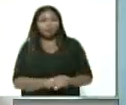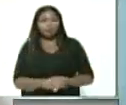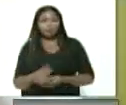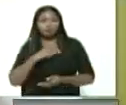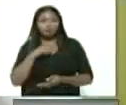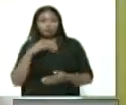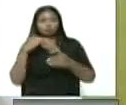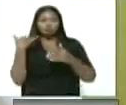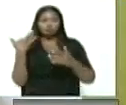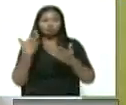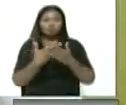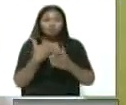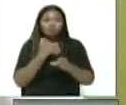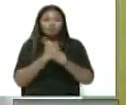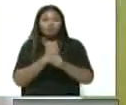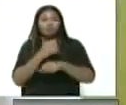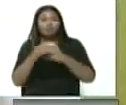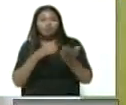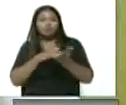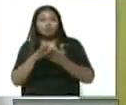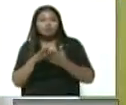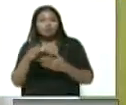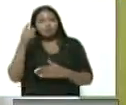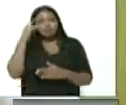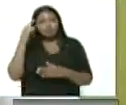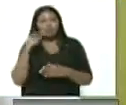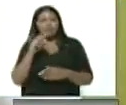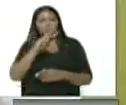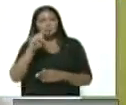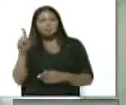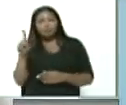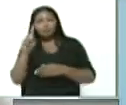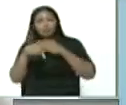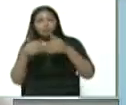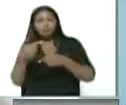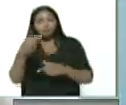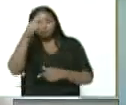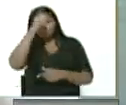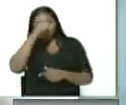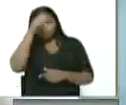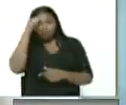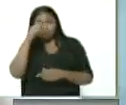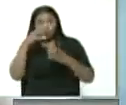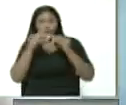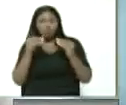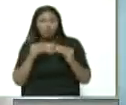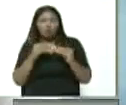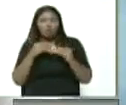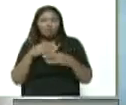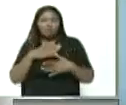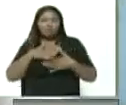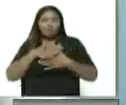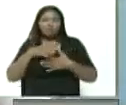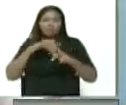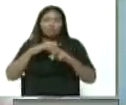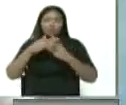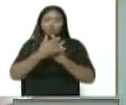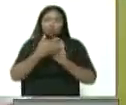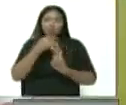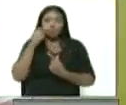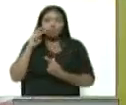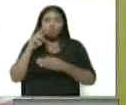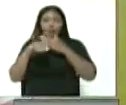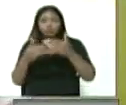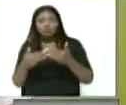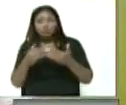para garantizar que el día del 21 el próximo domingo todas las condiciones como las siempre las hemos dicho están